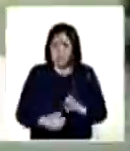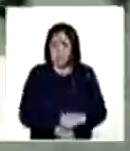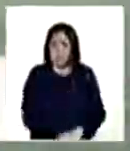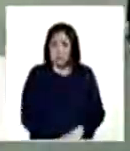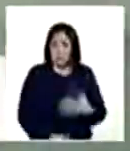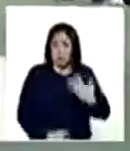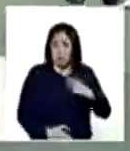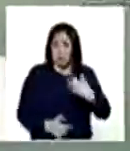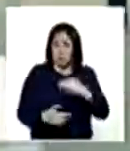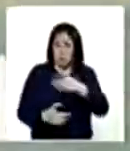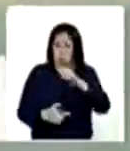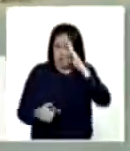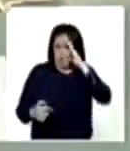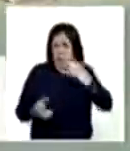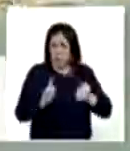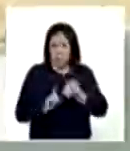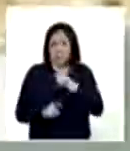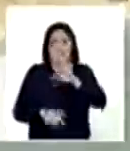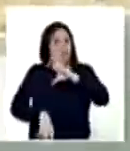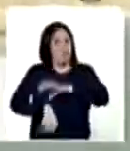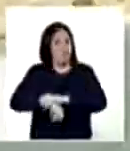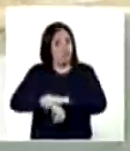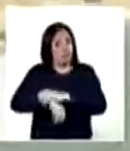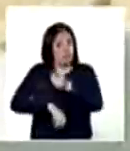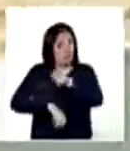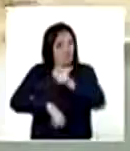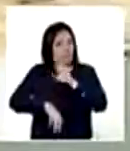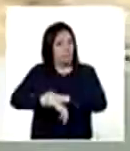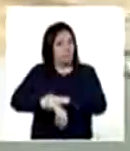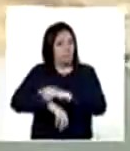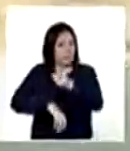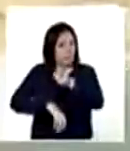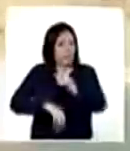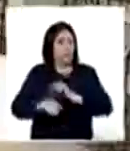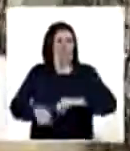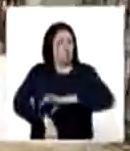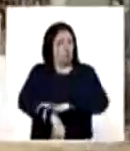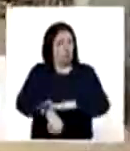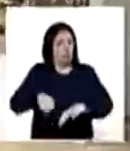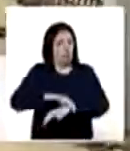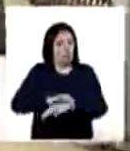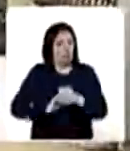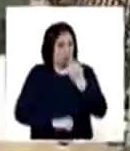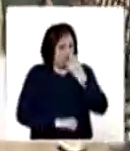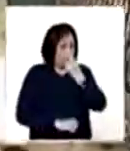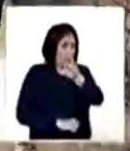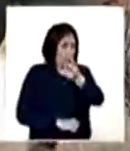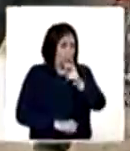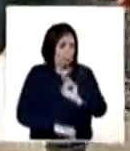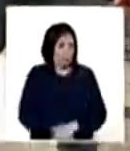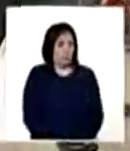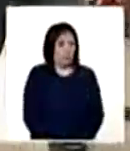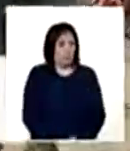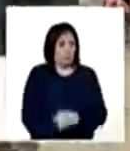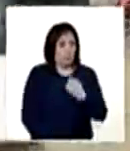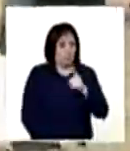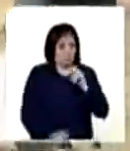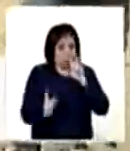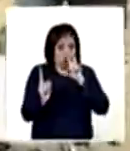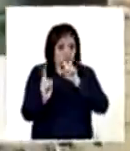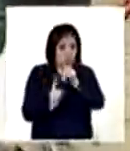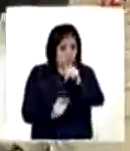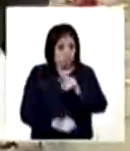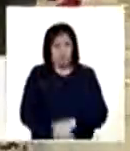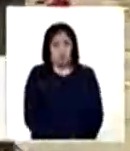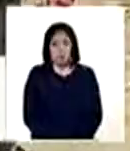Comienza a agredir a la agente policial, bien, lo van a detener, lo van a enmarrocar. Lo hemos visto en vivo, pues, en